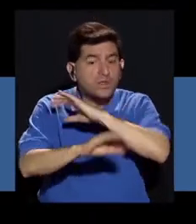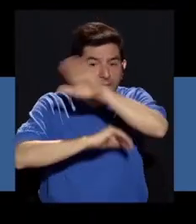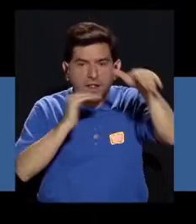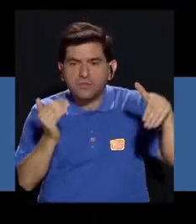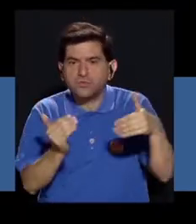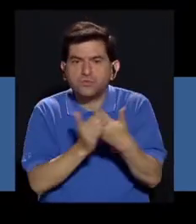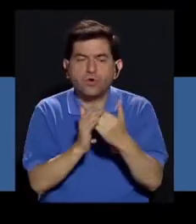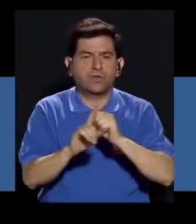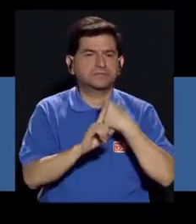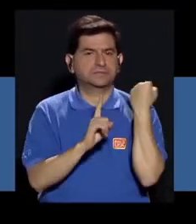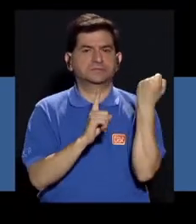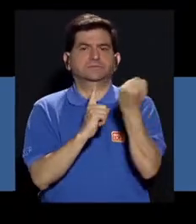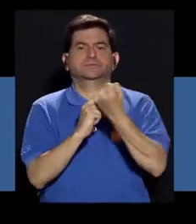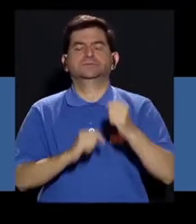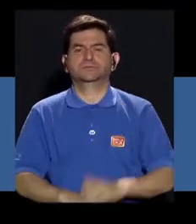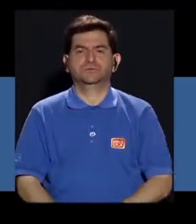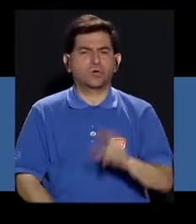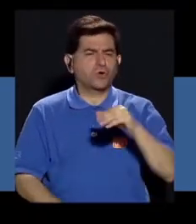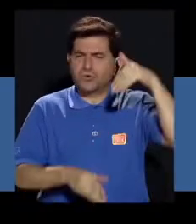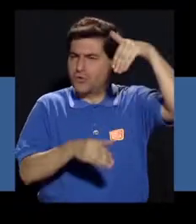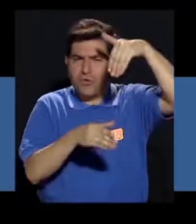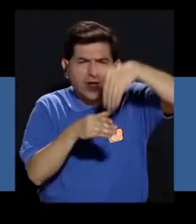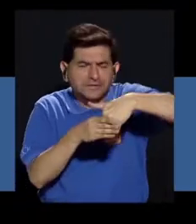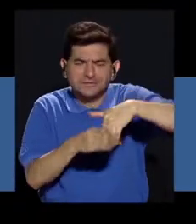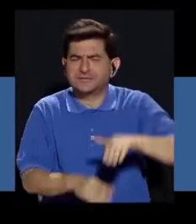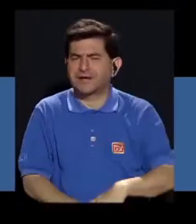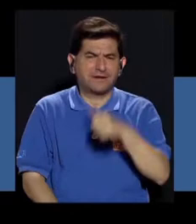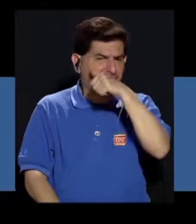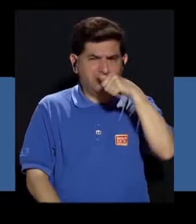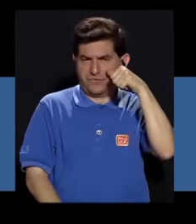todo eso, que no se metan, que no,